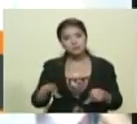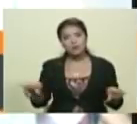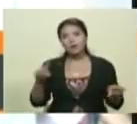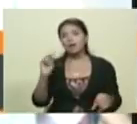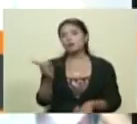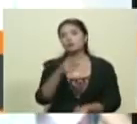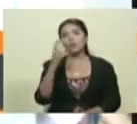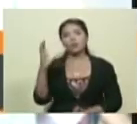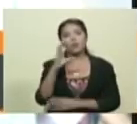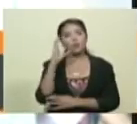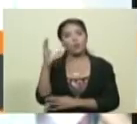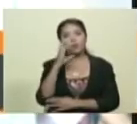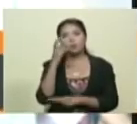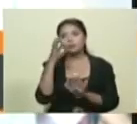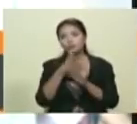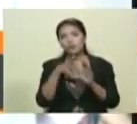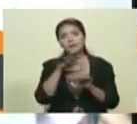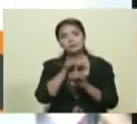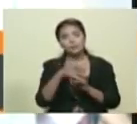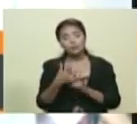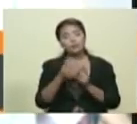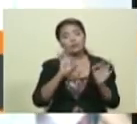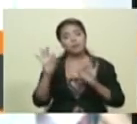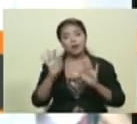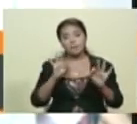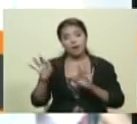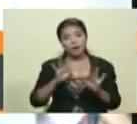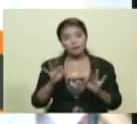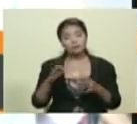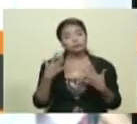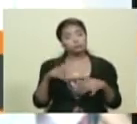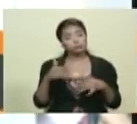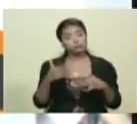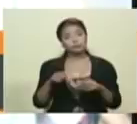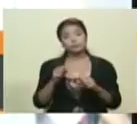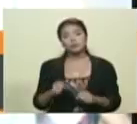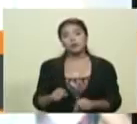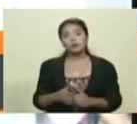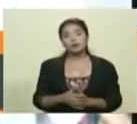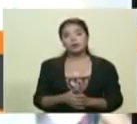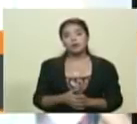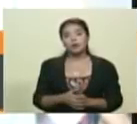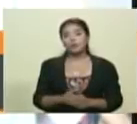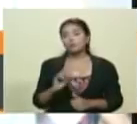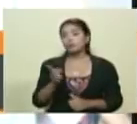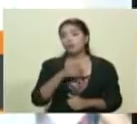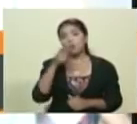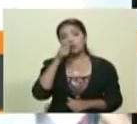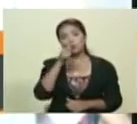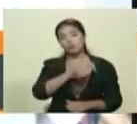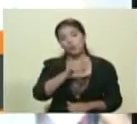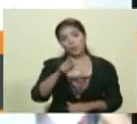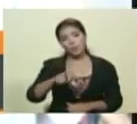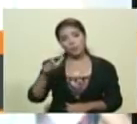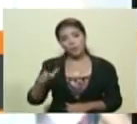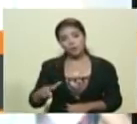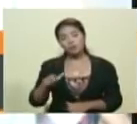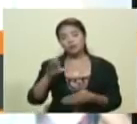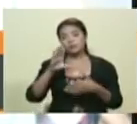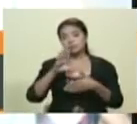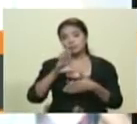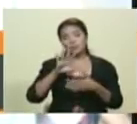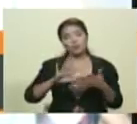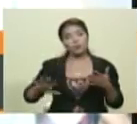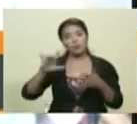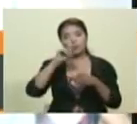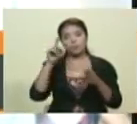colombianos en esta circunstancia dramática y crucial que atraviesan nuestros pueblos y el continente entero.